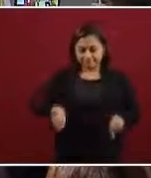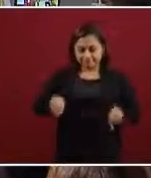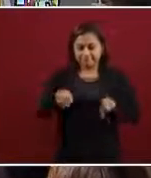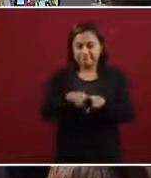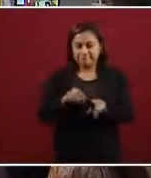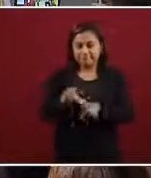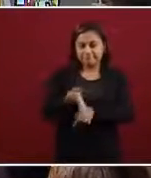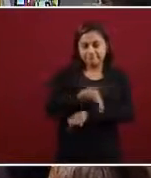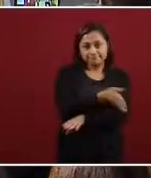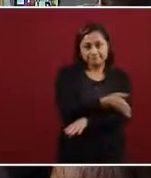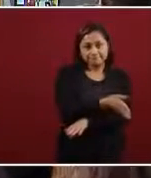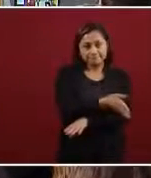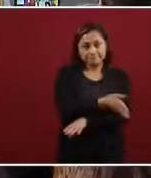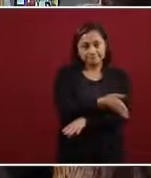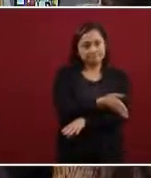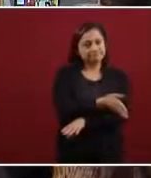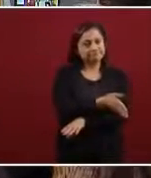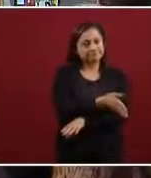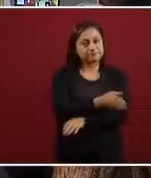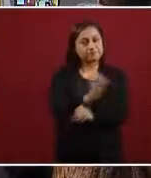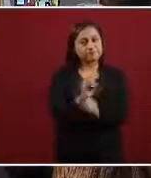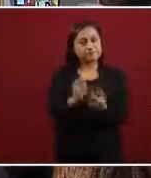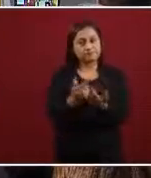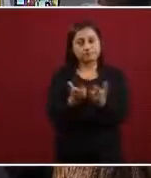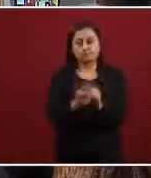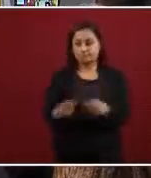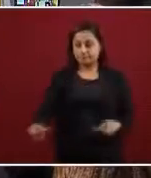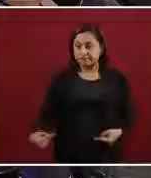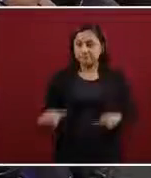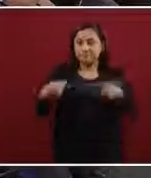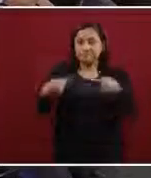con nuestros adversarios, con los